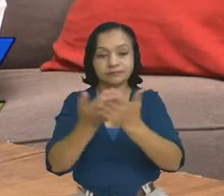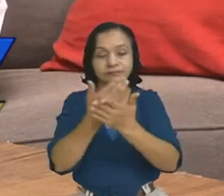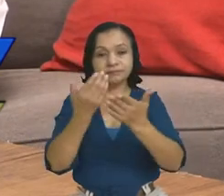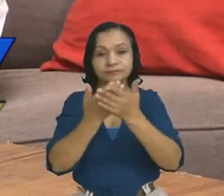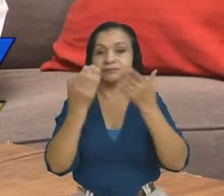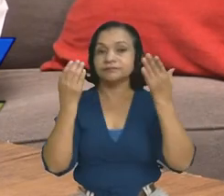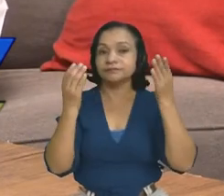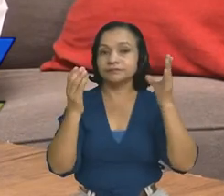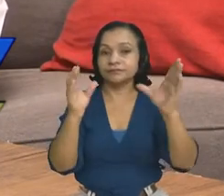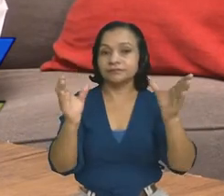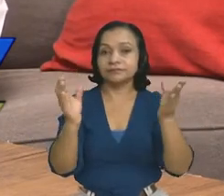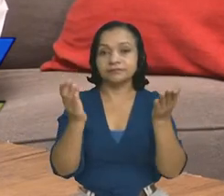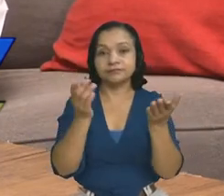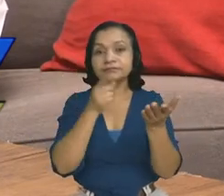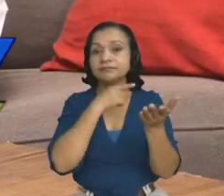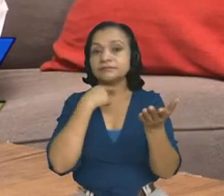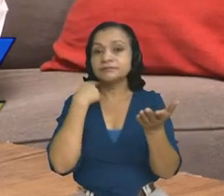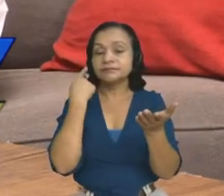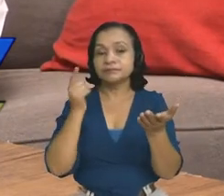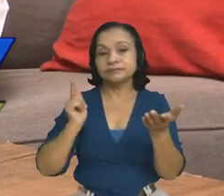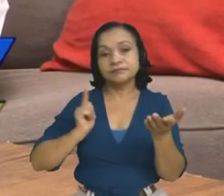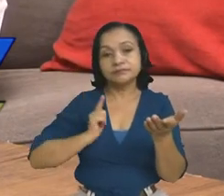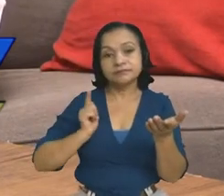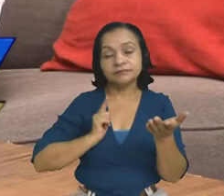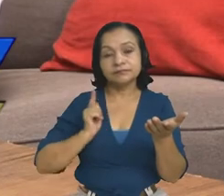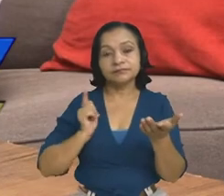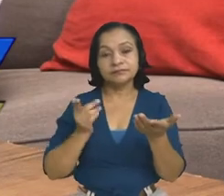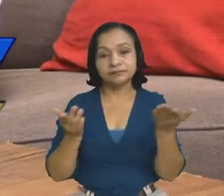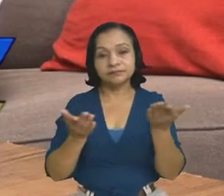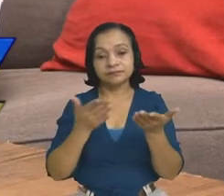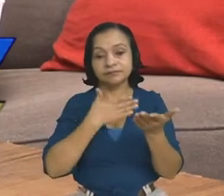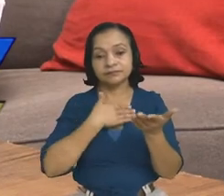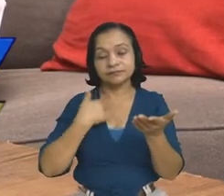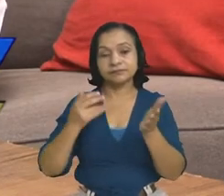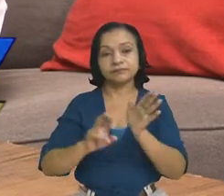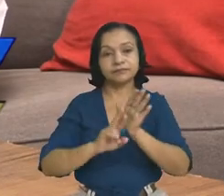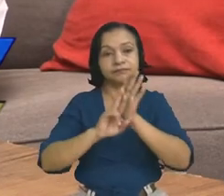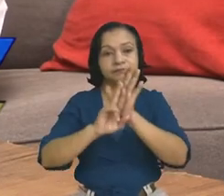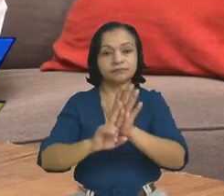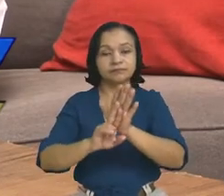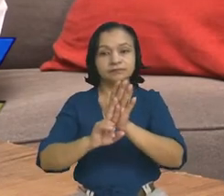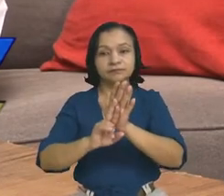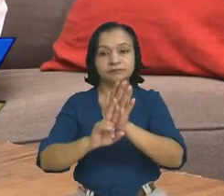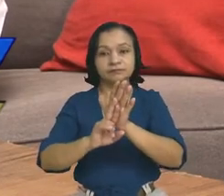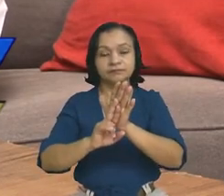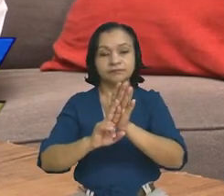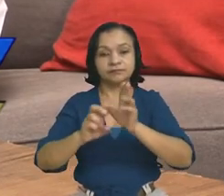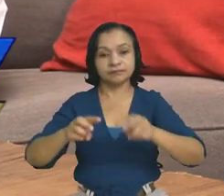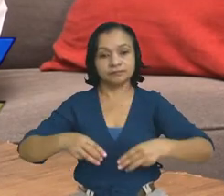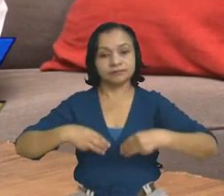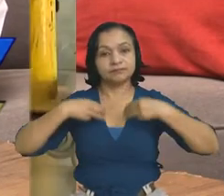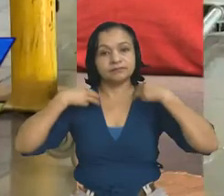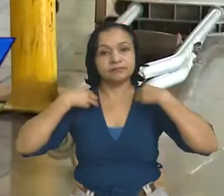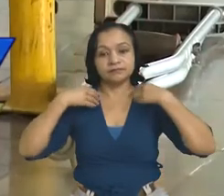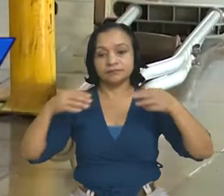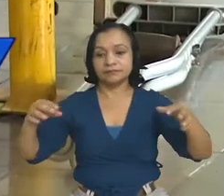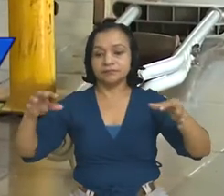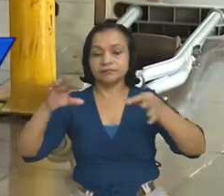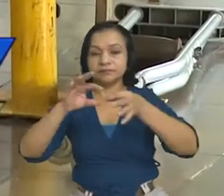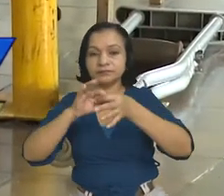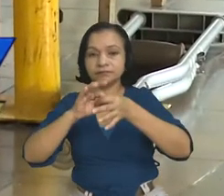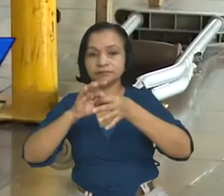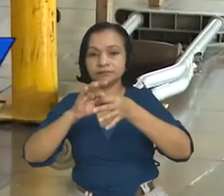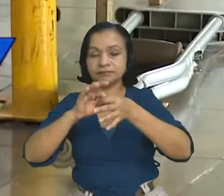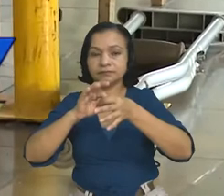equipos y realmente asegurar que se obtenga el mejor resultado con esta tecnología moderna. Pero también, a la par de